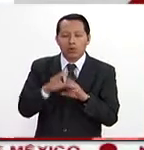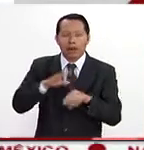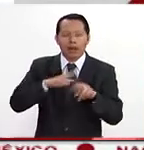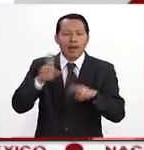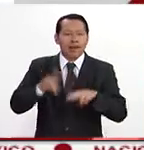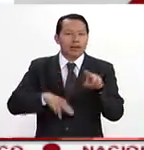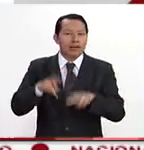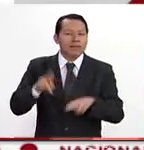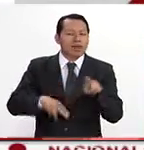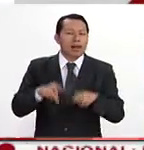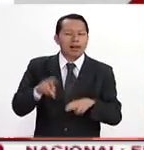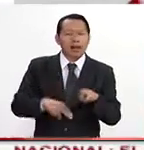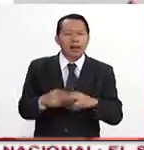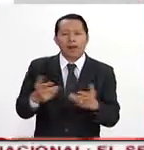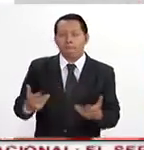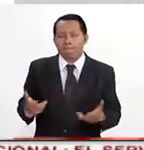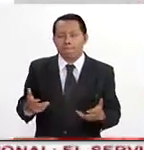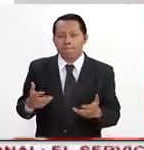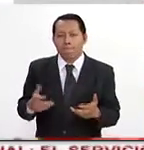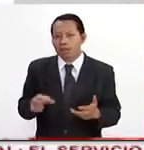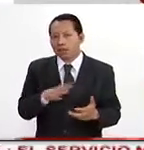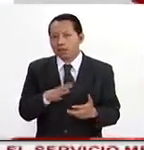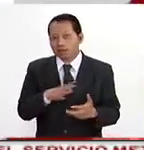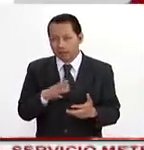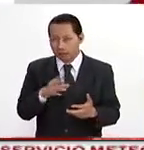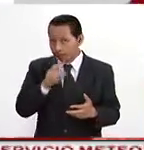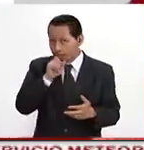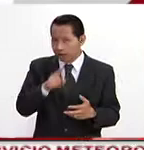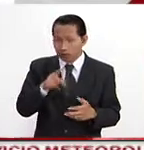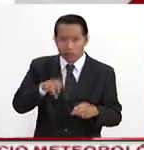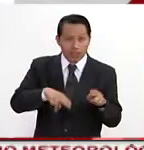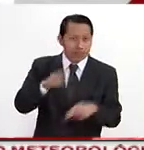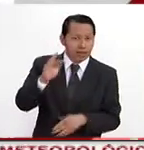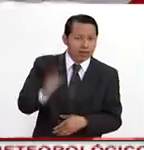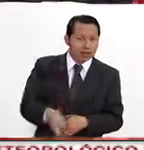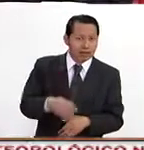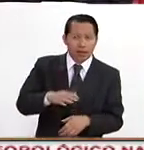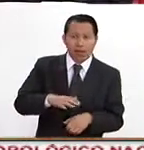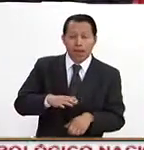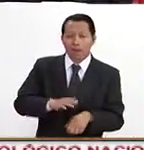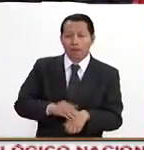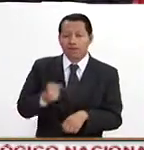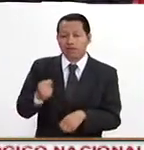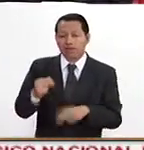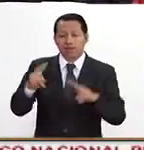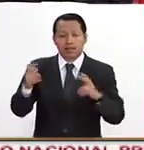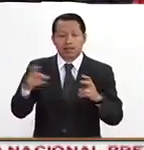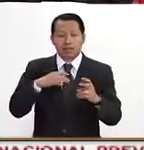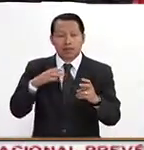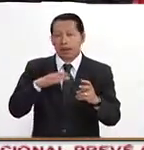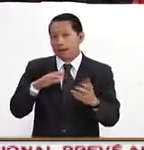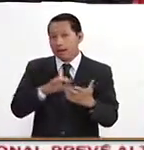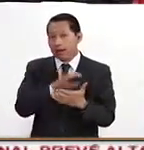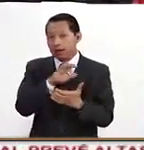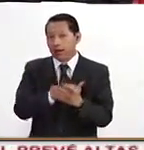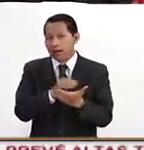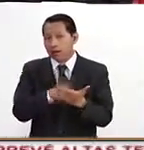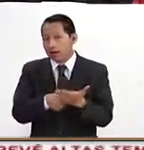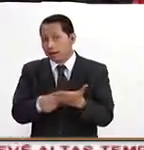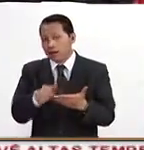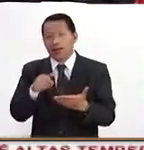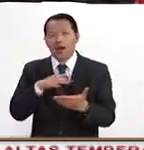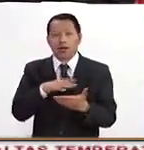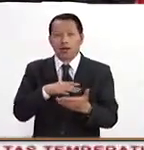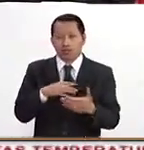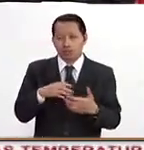d pues aceptación es mayor en el tema de matrimonio de ser transgénero